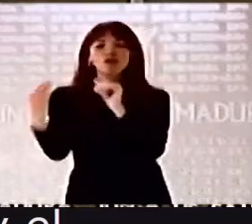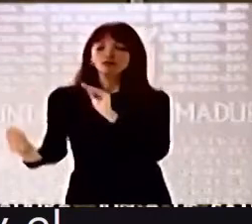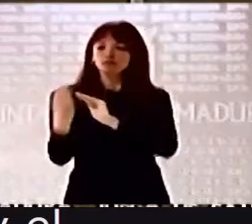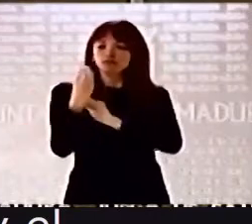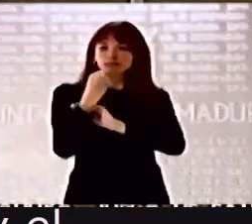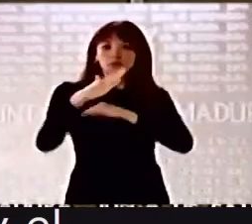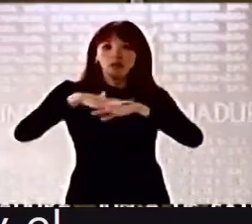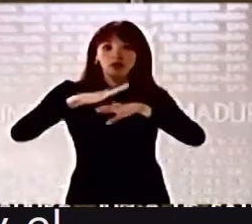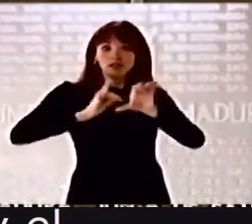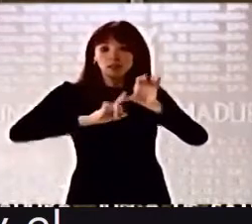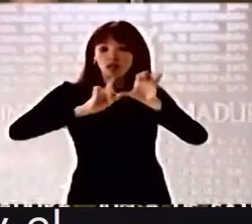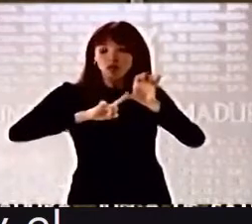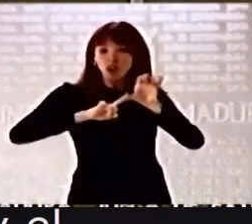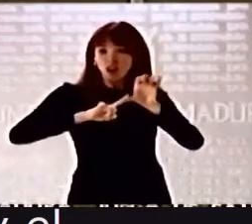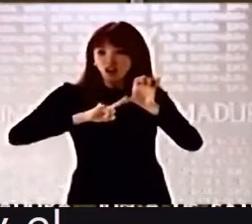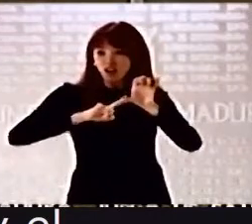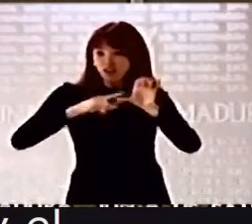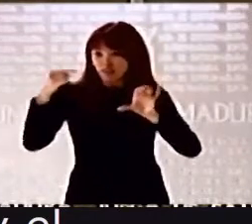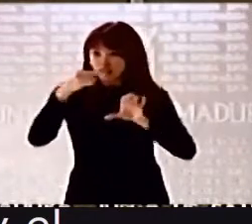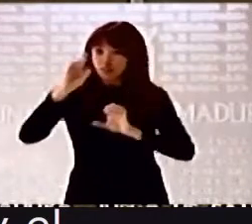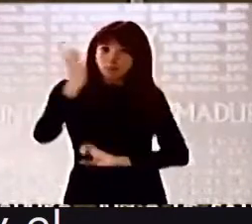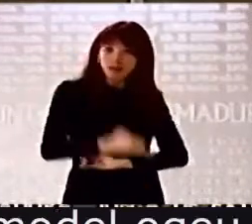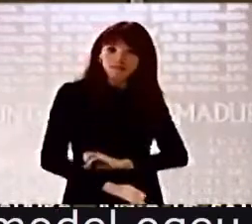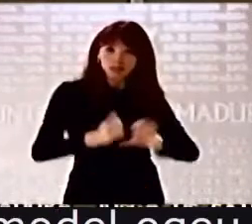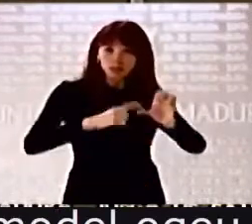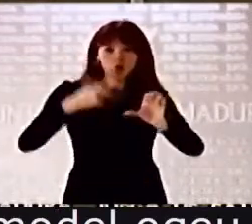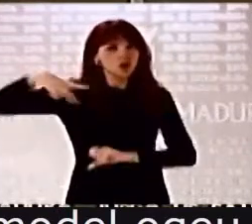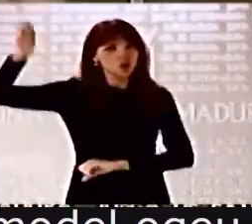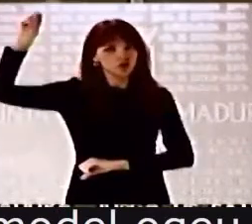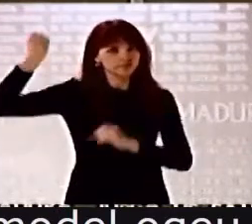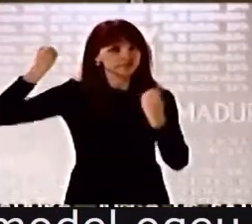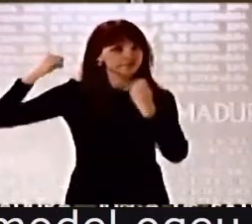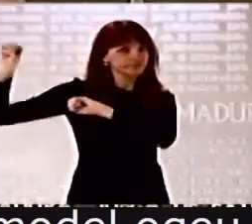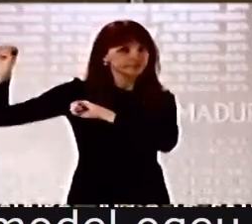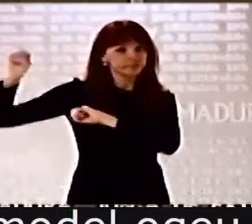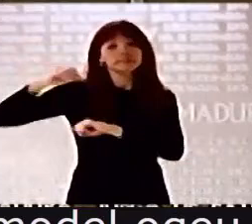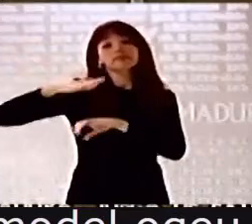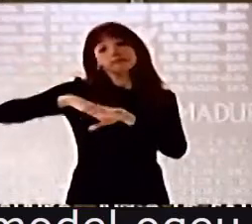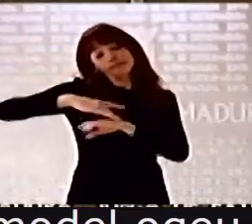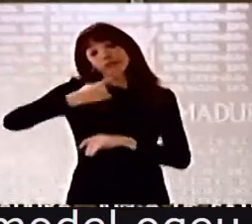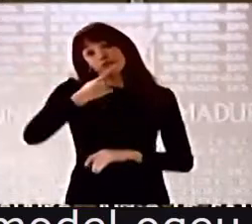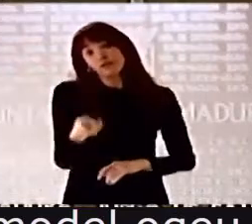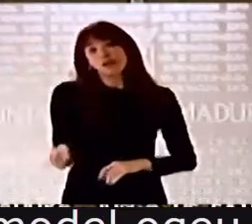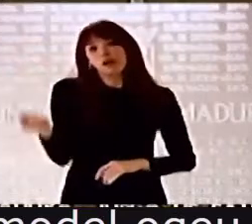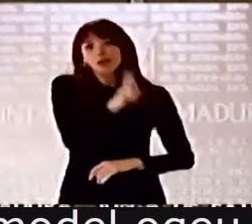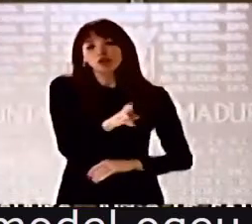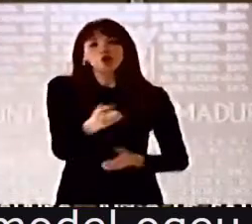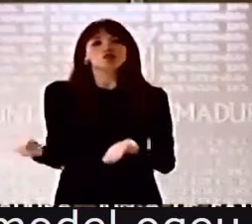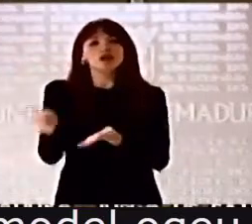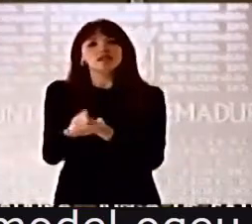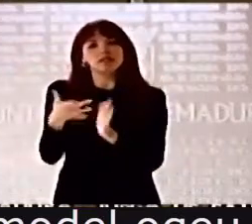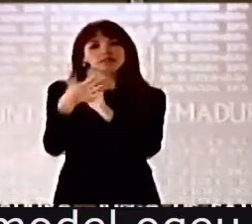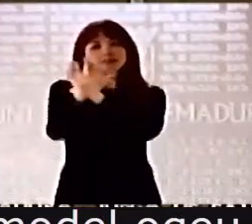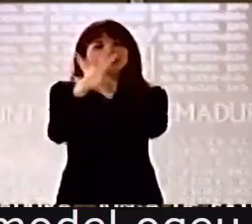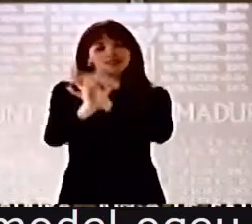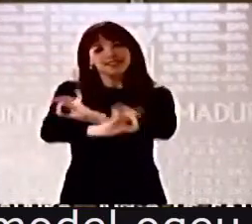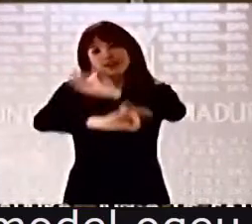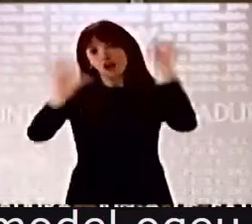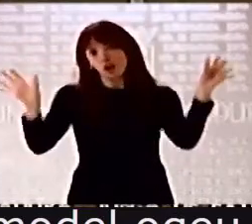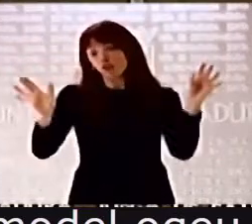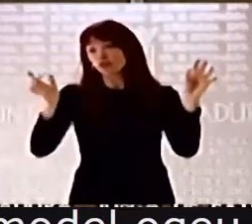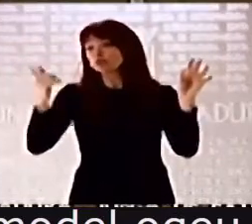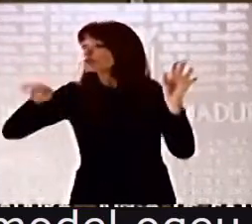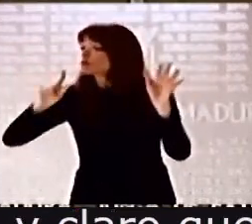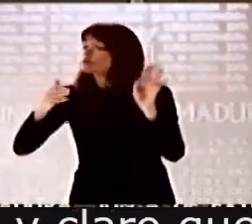tierra que no sea positivo para nuestra tierra. Y para eso vuelvo a decirle bien alto y bien claro que antes de nada